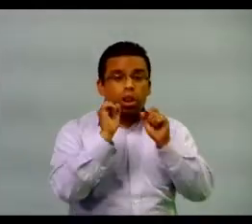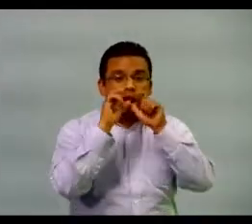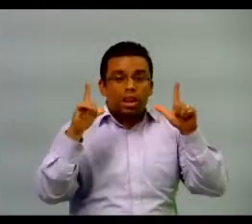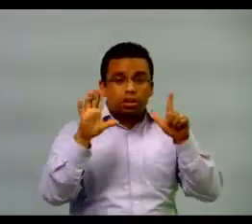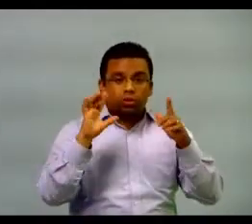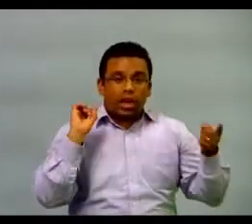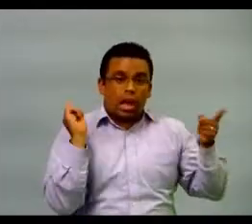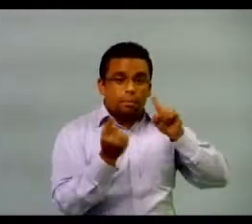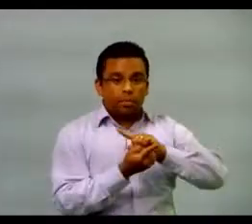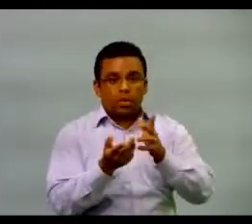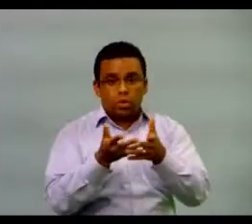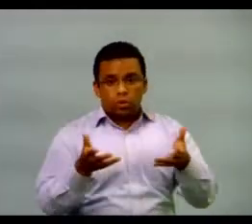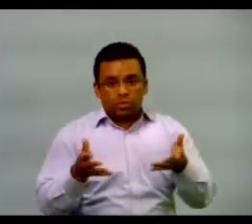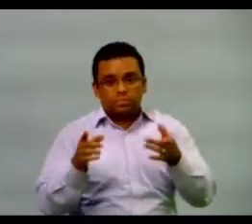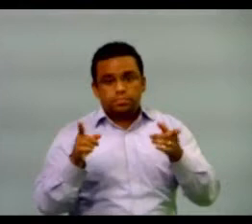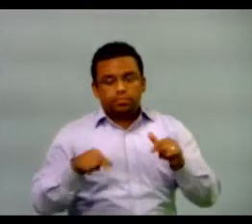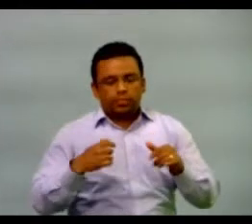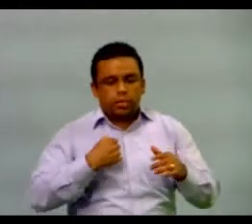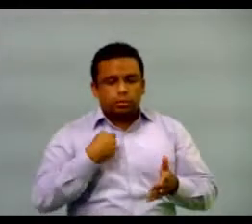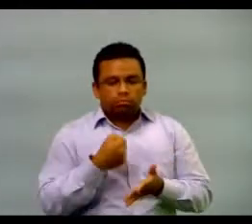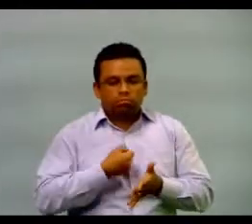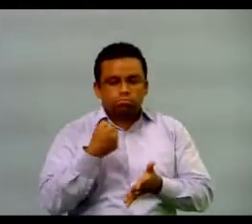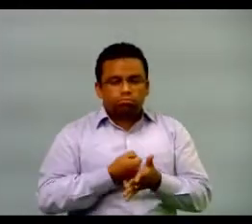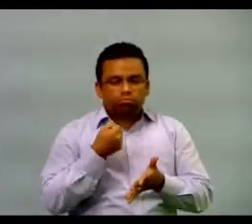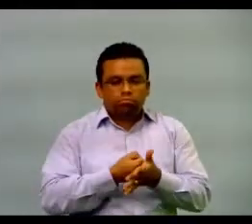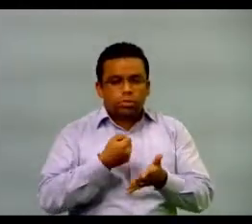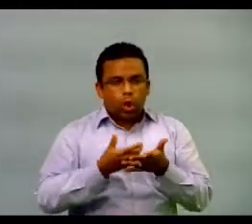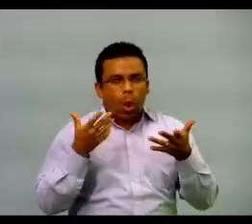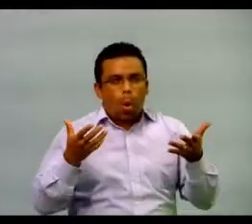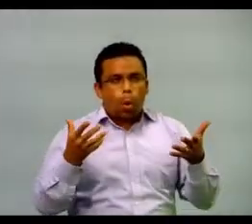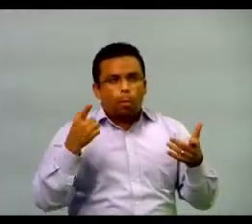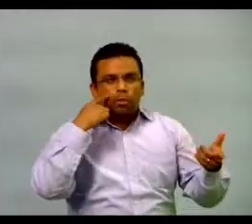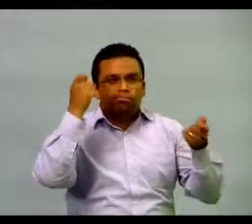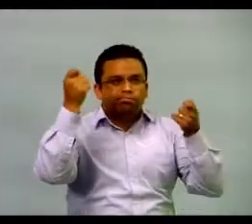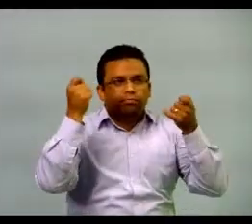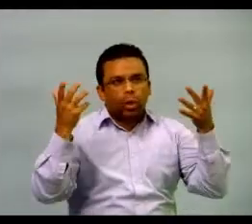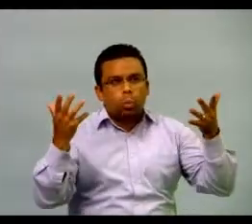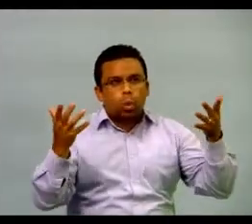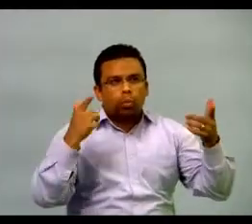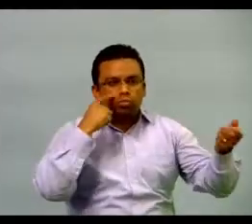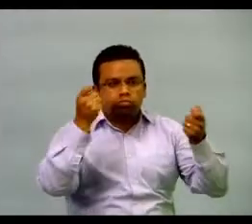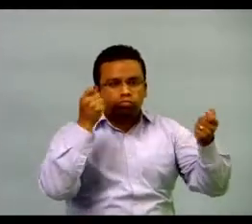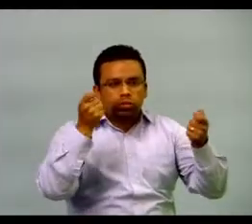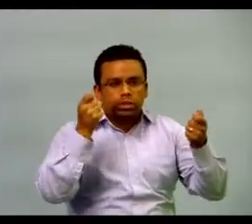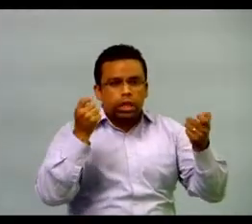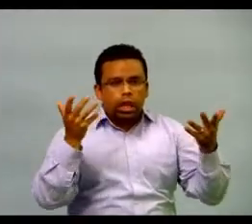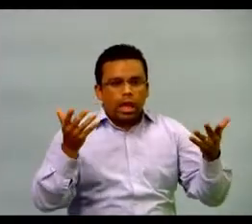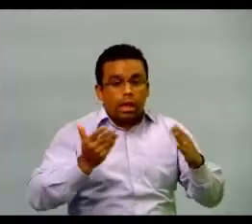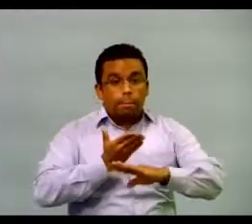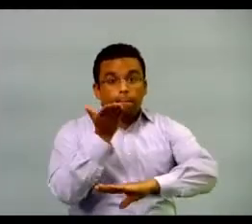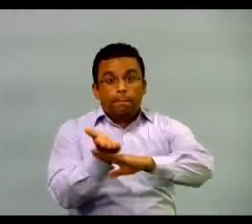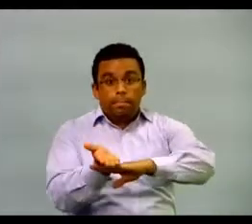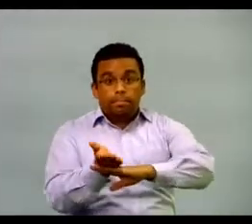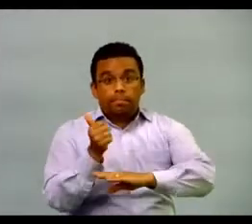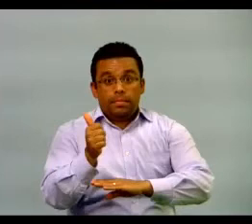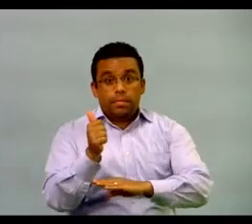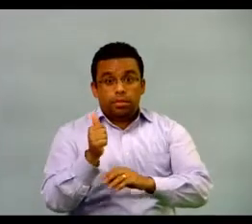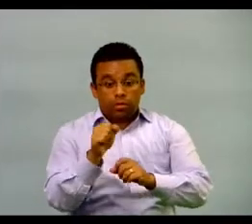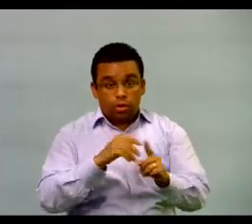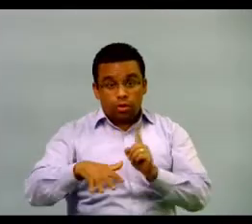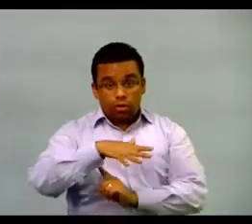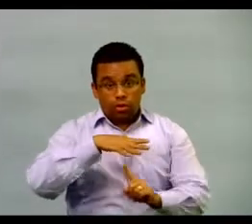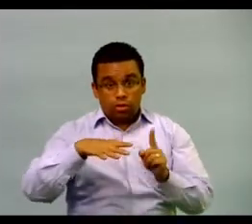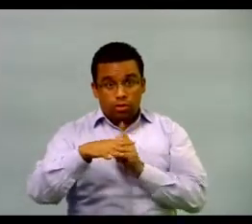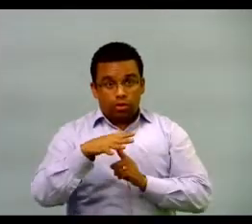muy motivados. Entonces empecé a buscar estrategias para ver cómo ellos lograban, desde su propio contexto,